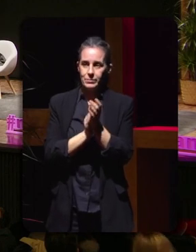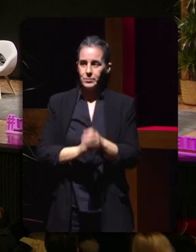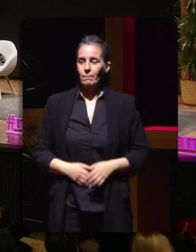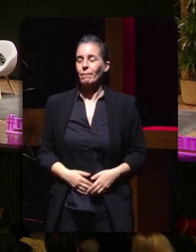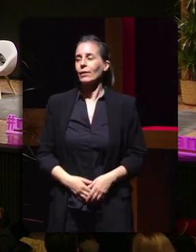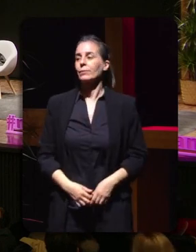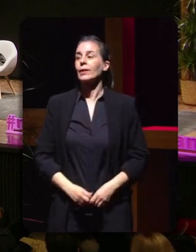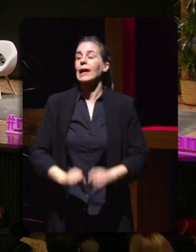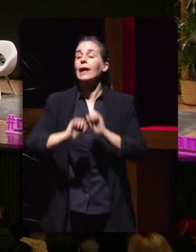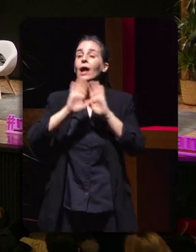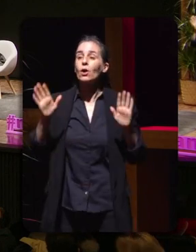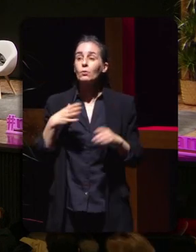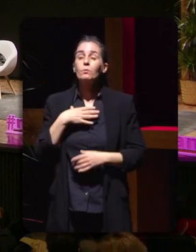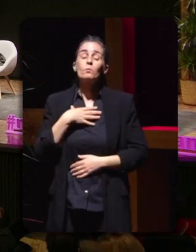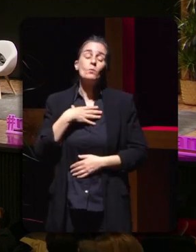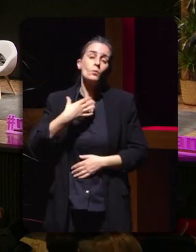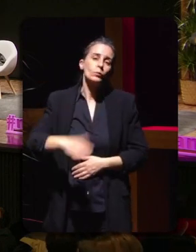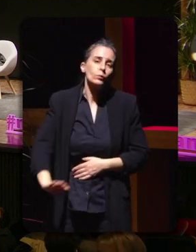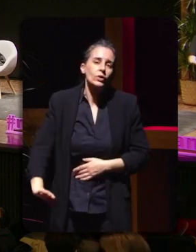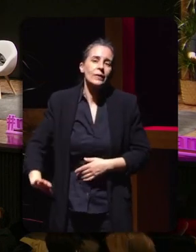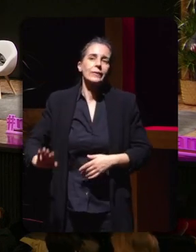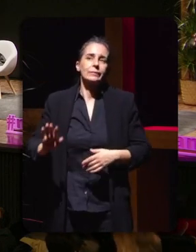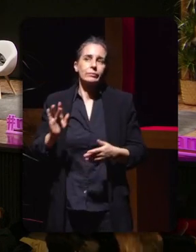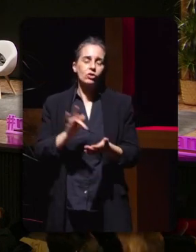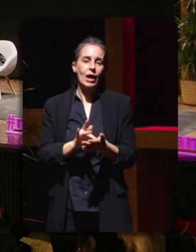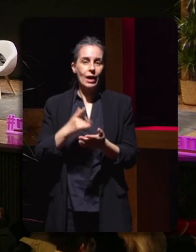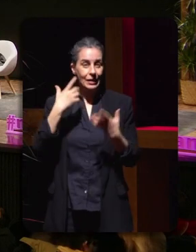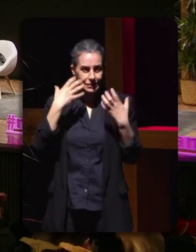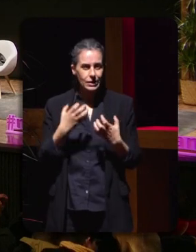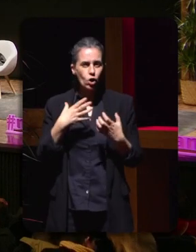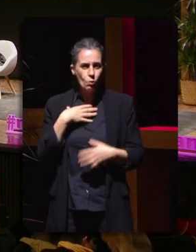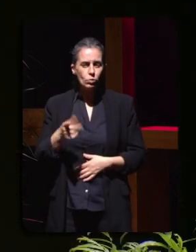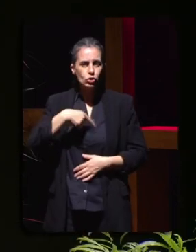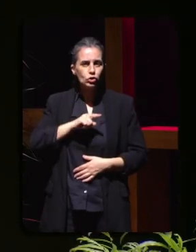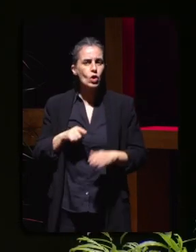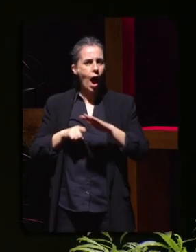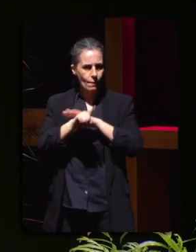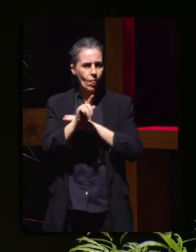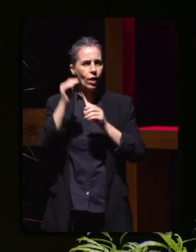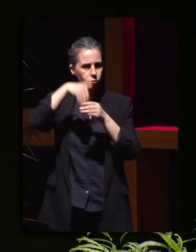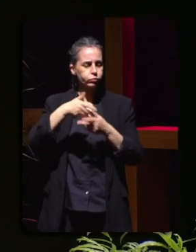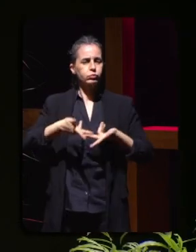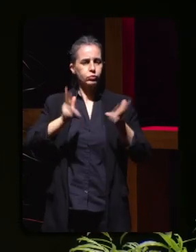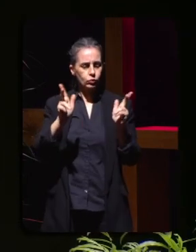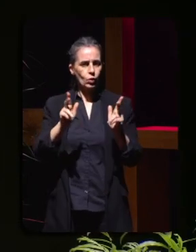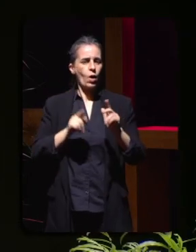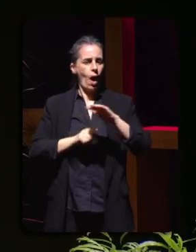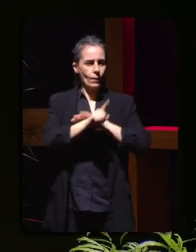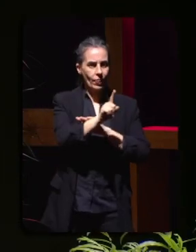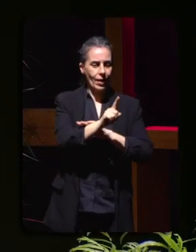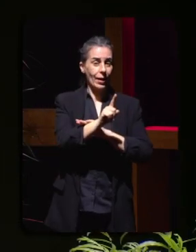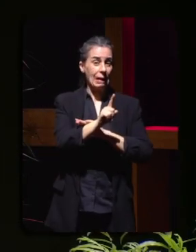claro puede haber en serio podemos avanzar democráticamente sin una educación